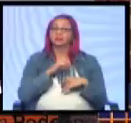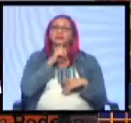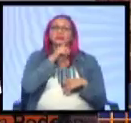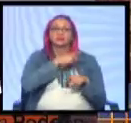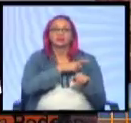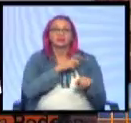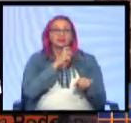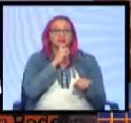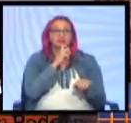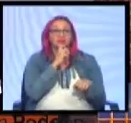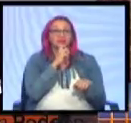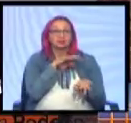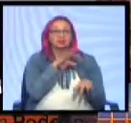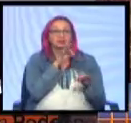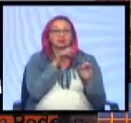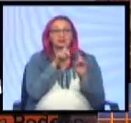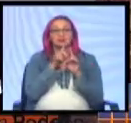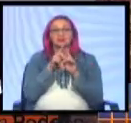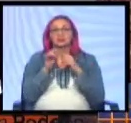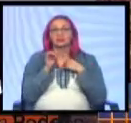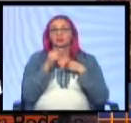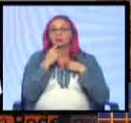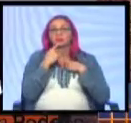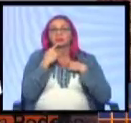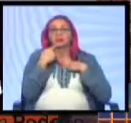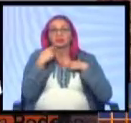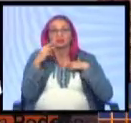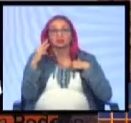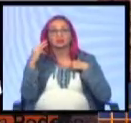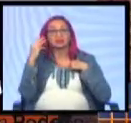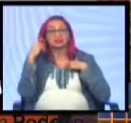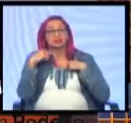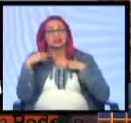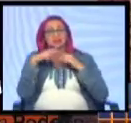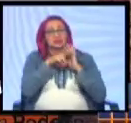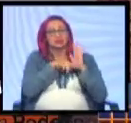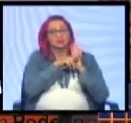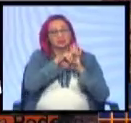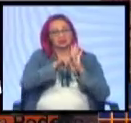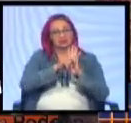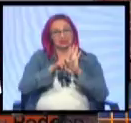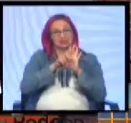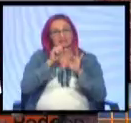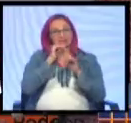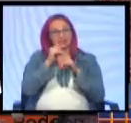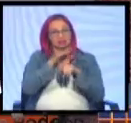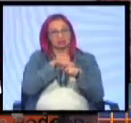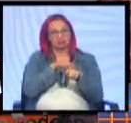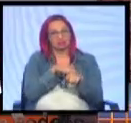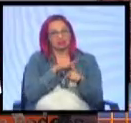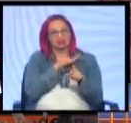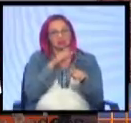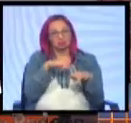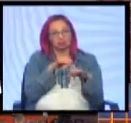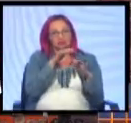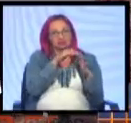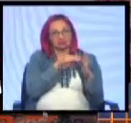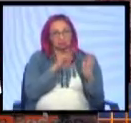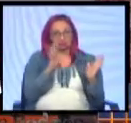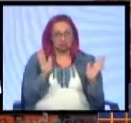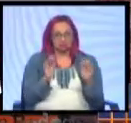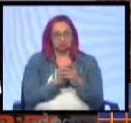Ha sido difícil encontrar, como dice Marcela, las normas legales que nos lo permitan, y todavía estamos en